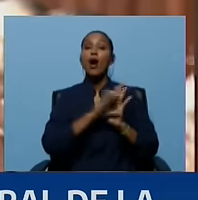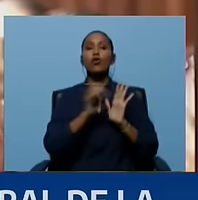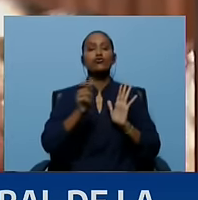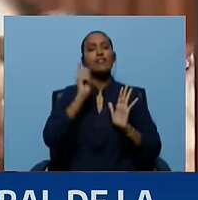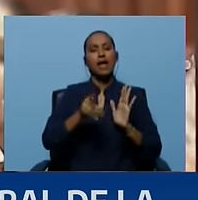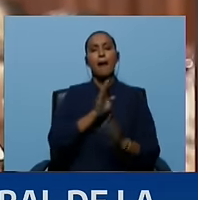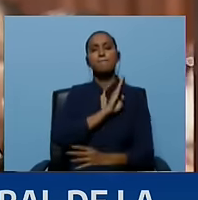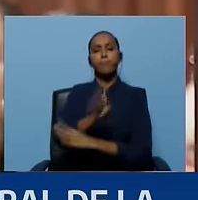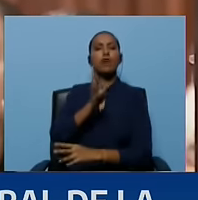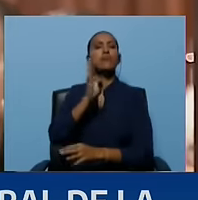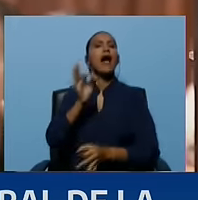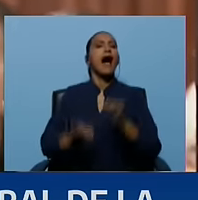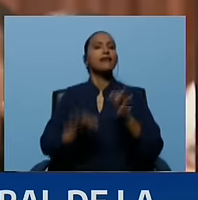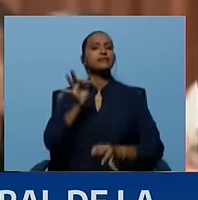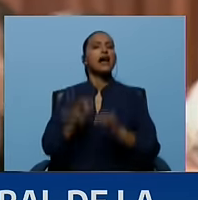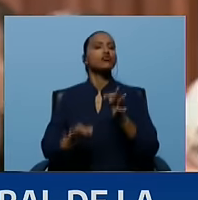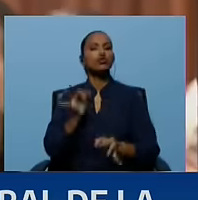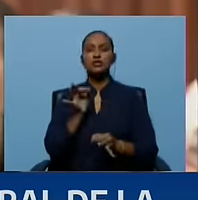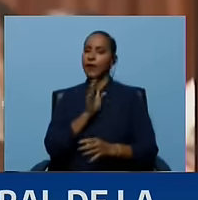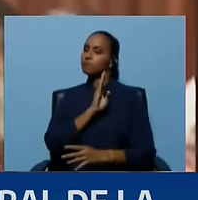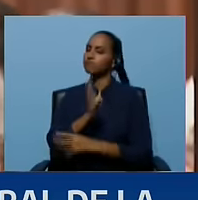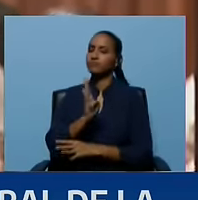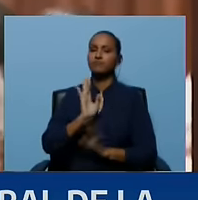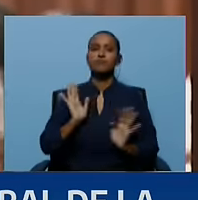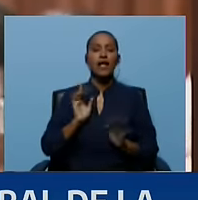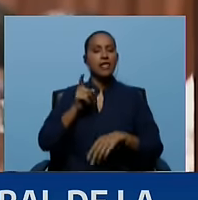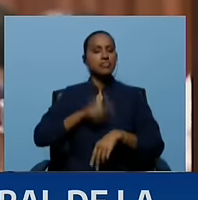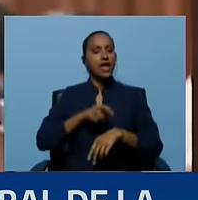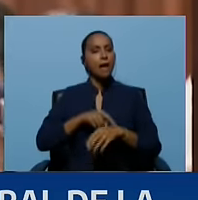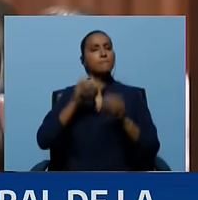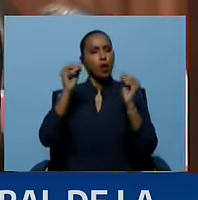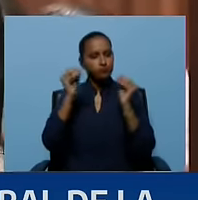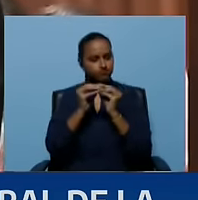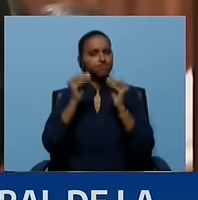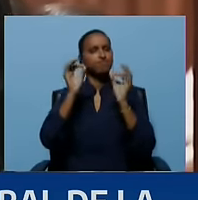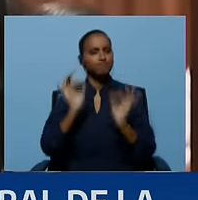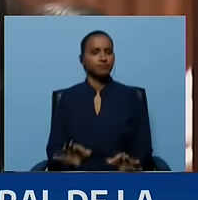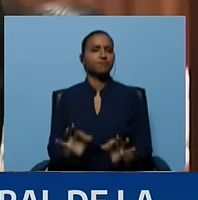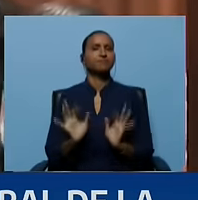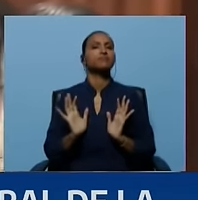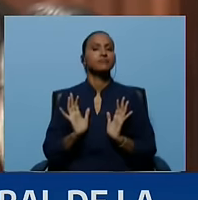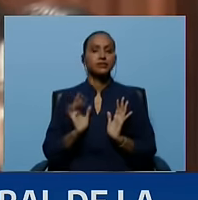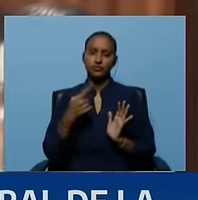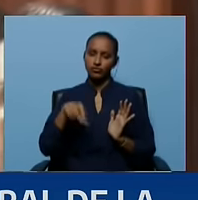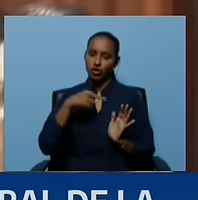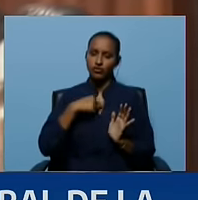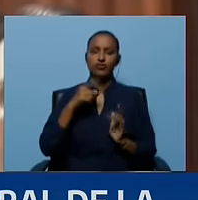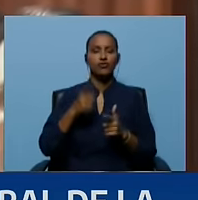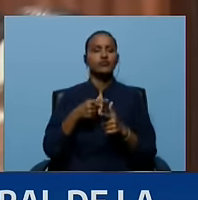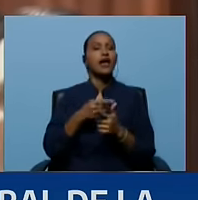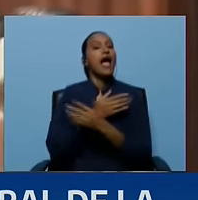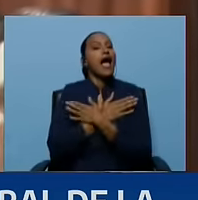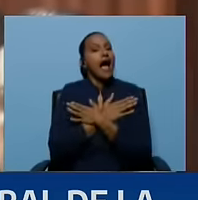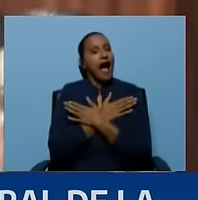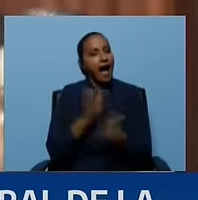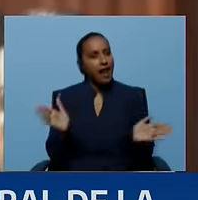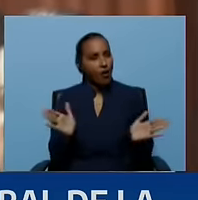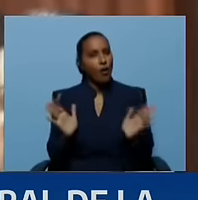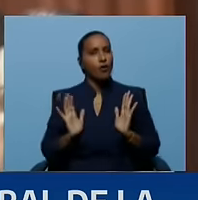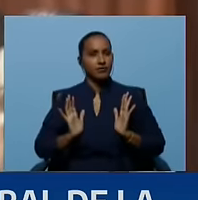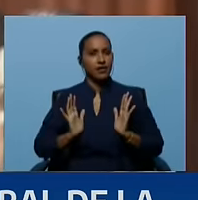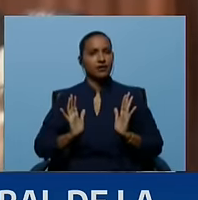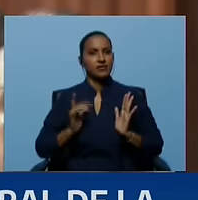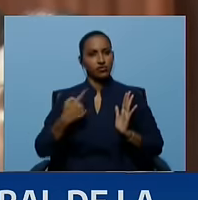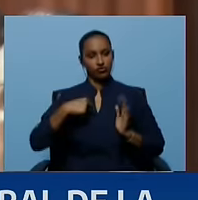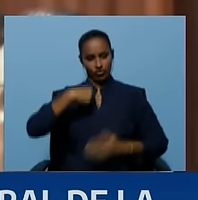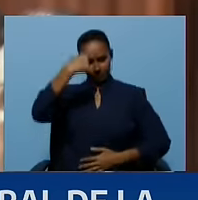tiempo, oportuna y justa. Justicia justa. Así que a la orden, presidente, aquí está un soldado del 4